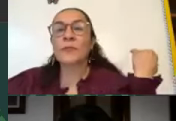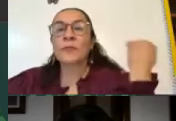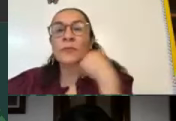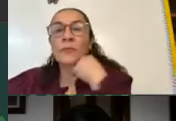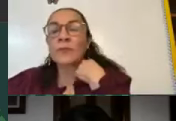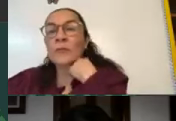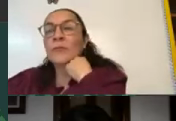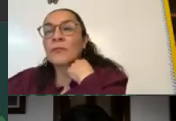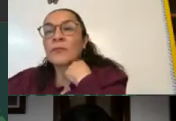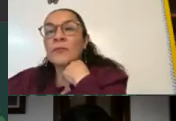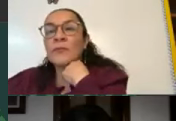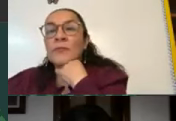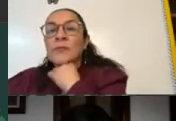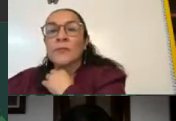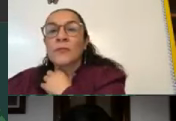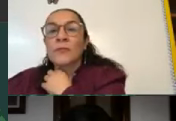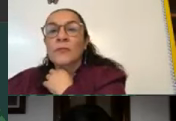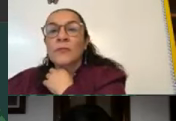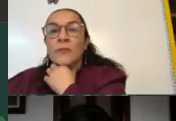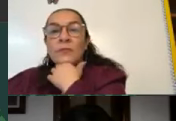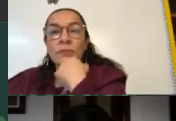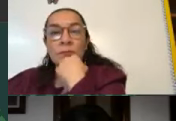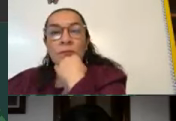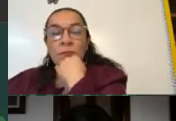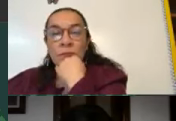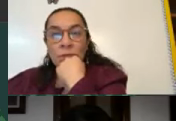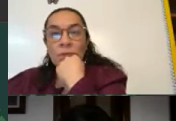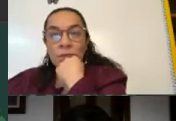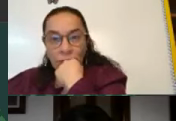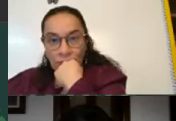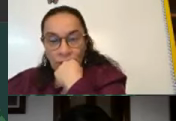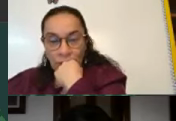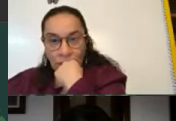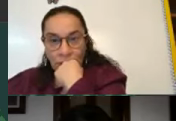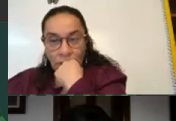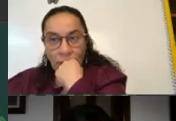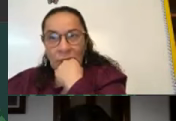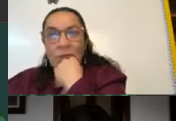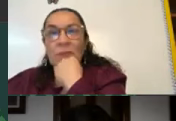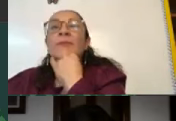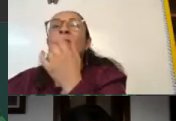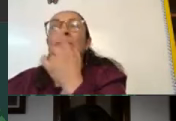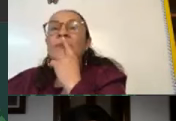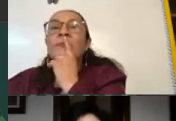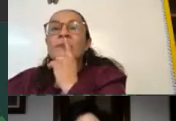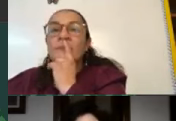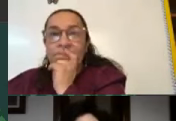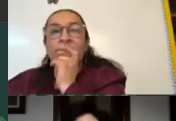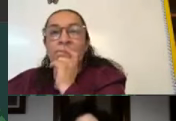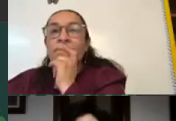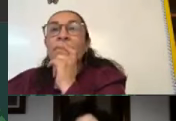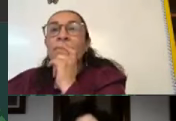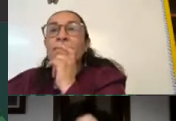únicamente la posibilidad de que este procedimiento pueda realizarse por la vía remota.